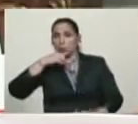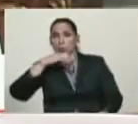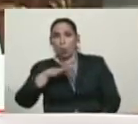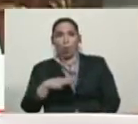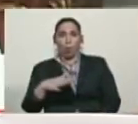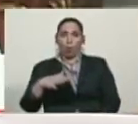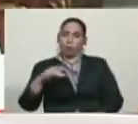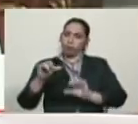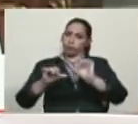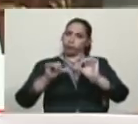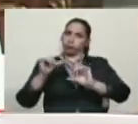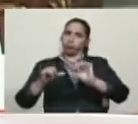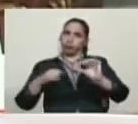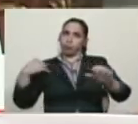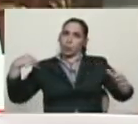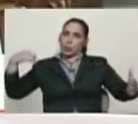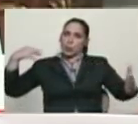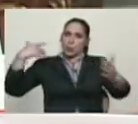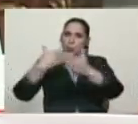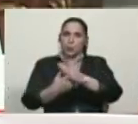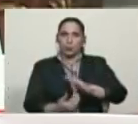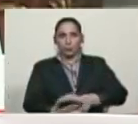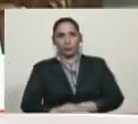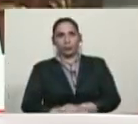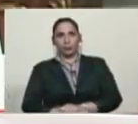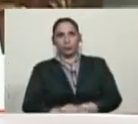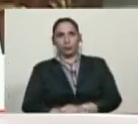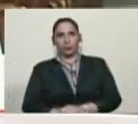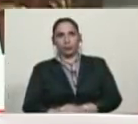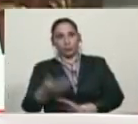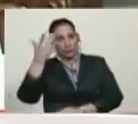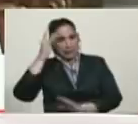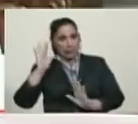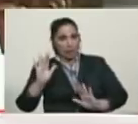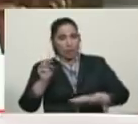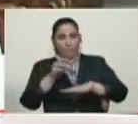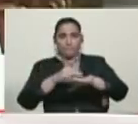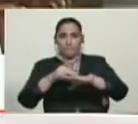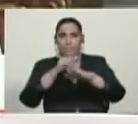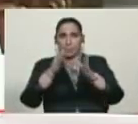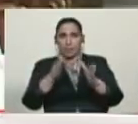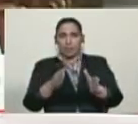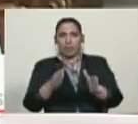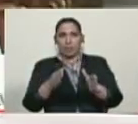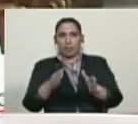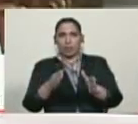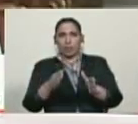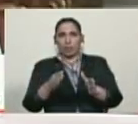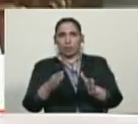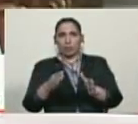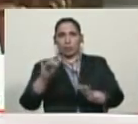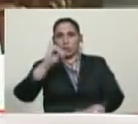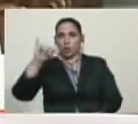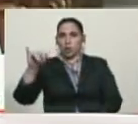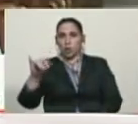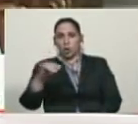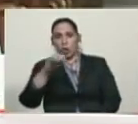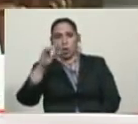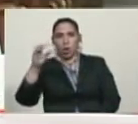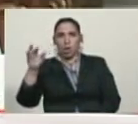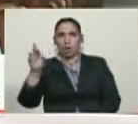no hace mucho tiempo creo que está en nuestro ministro jorge rodríguez fue subdirector de ese hospital en